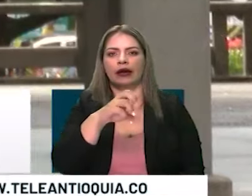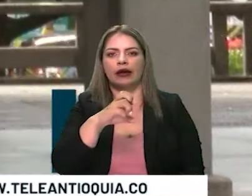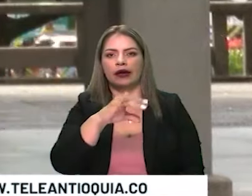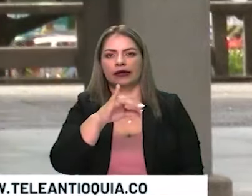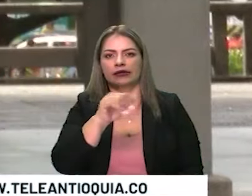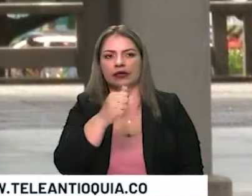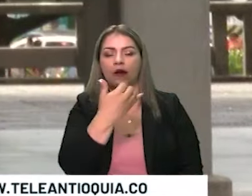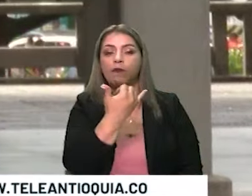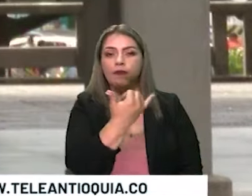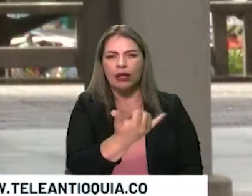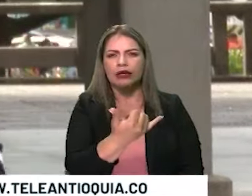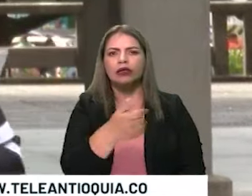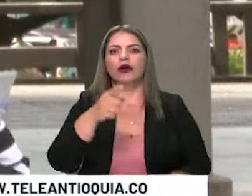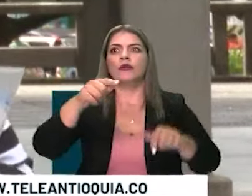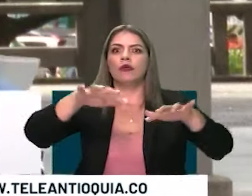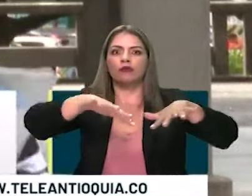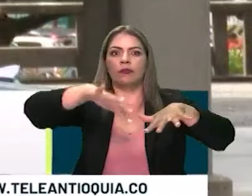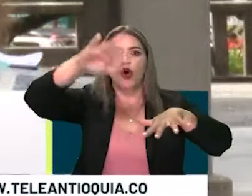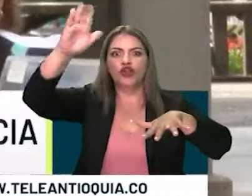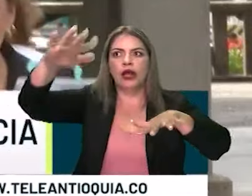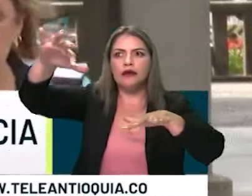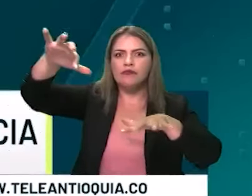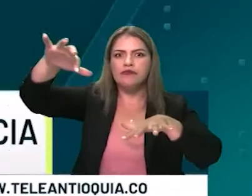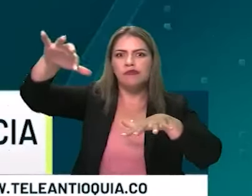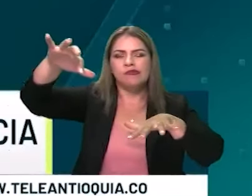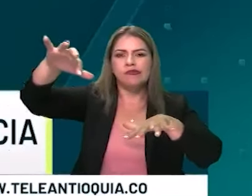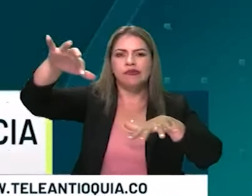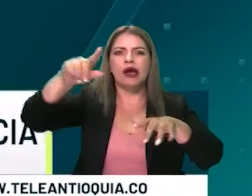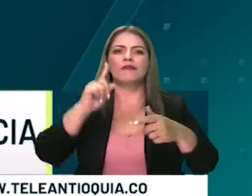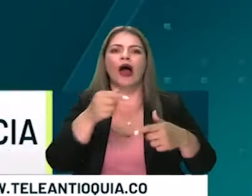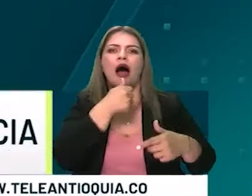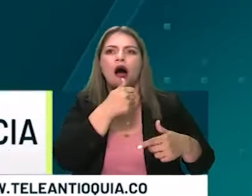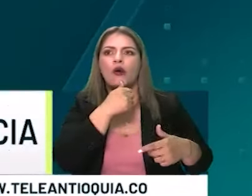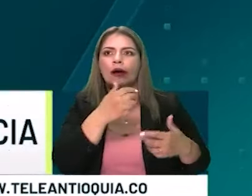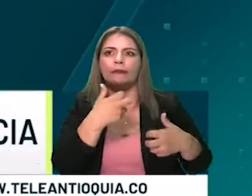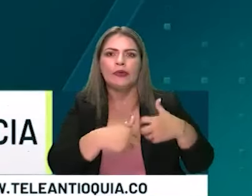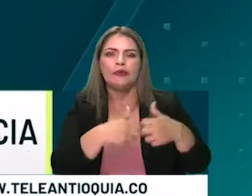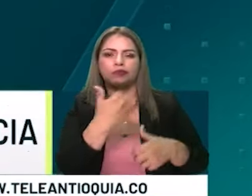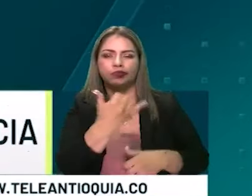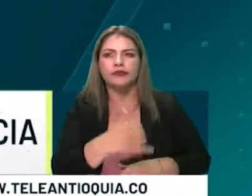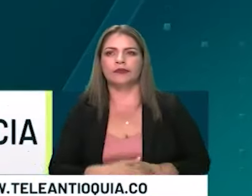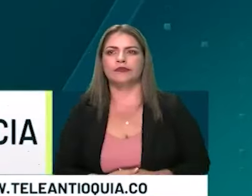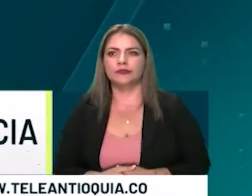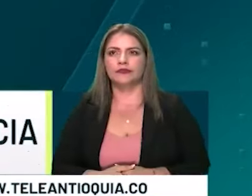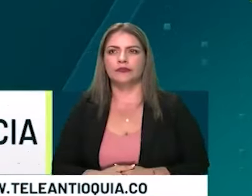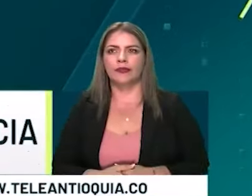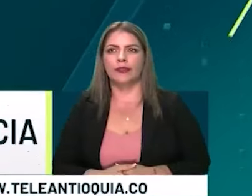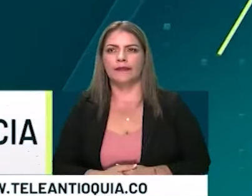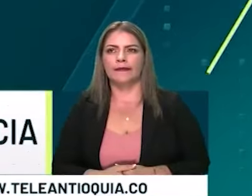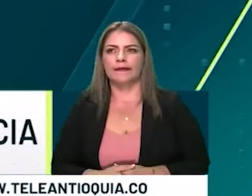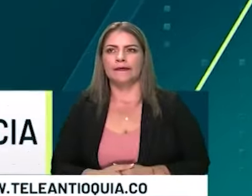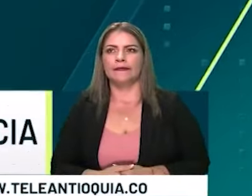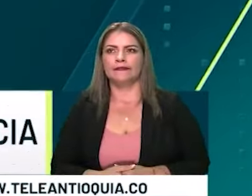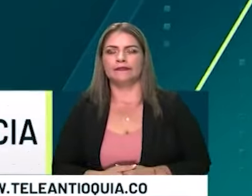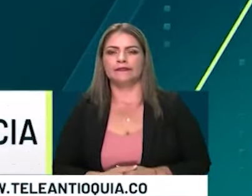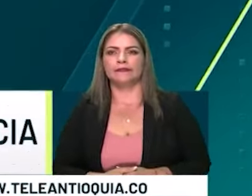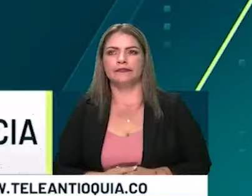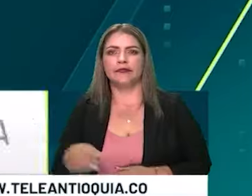una falla geológica estaría afectando el acueducto. Venecianos, ¿cómo quedarse uno